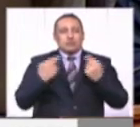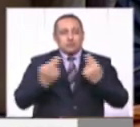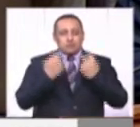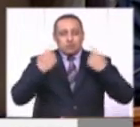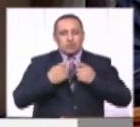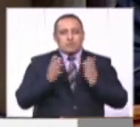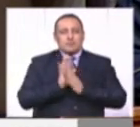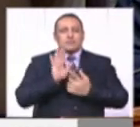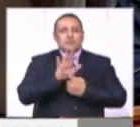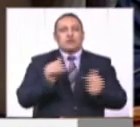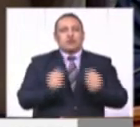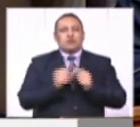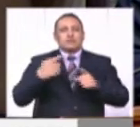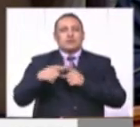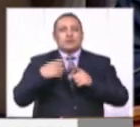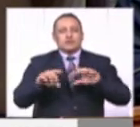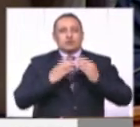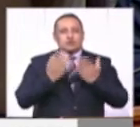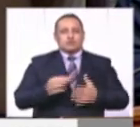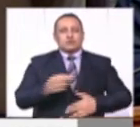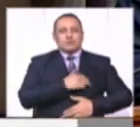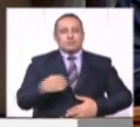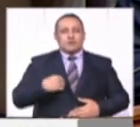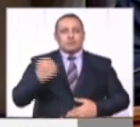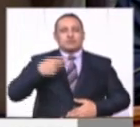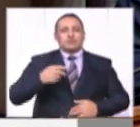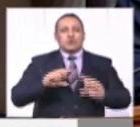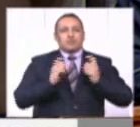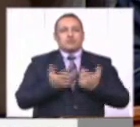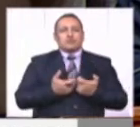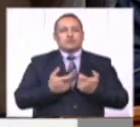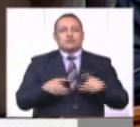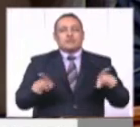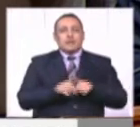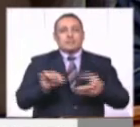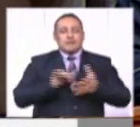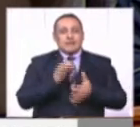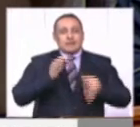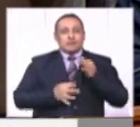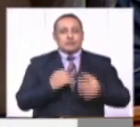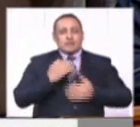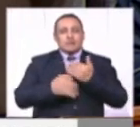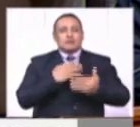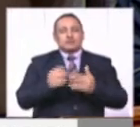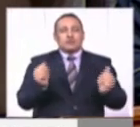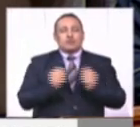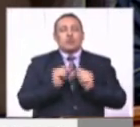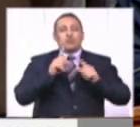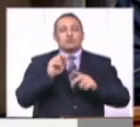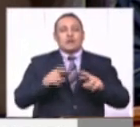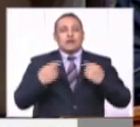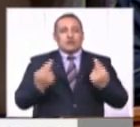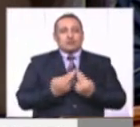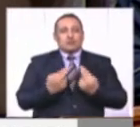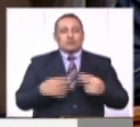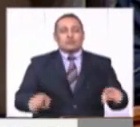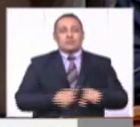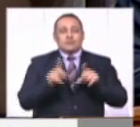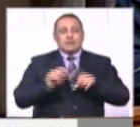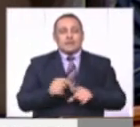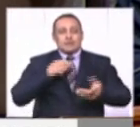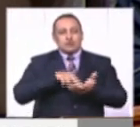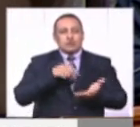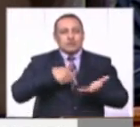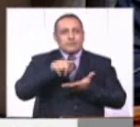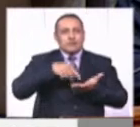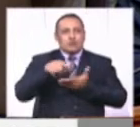a citar a las partes y a los congresistas miembros de la subcomisión la audiencia se llevó a cabo en una sola sesión se notificó